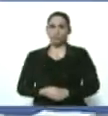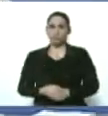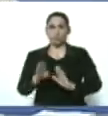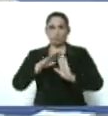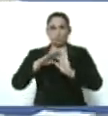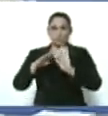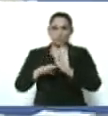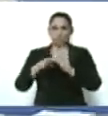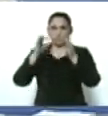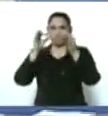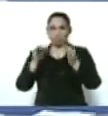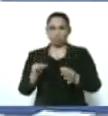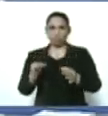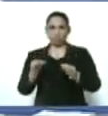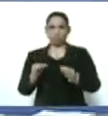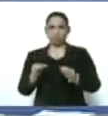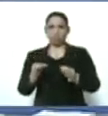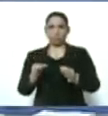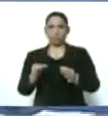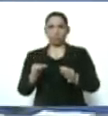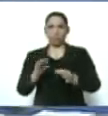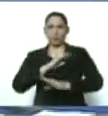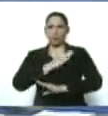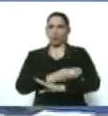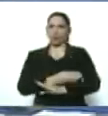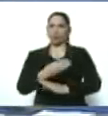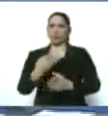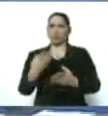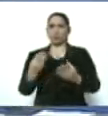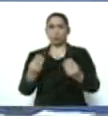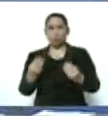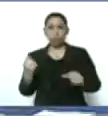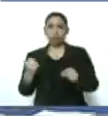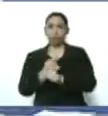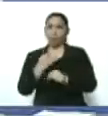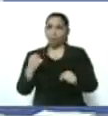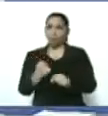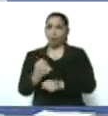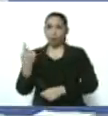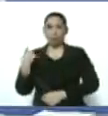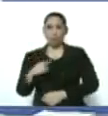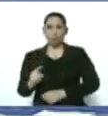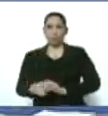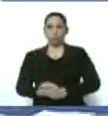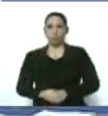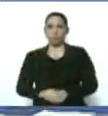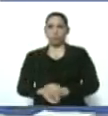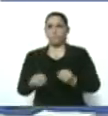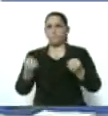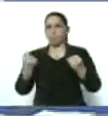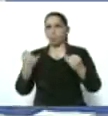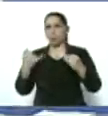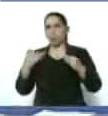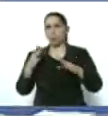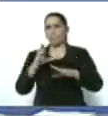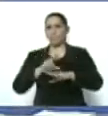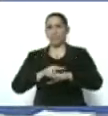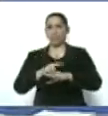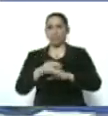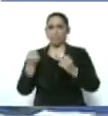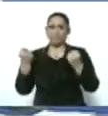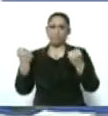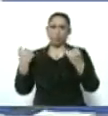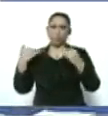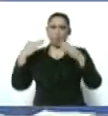protocolo estricto. Mucho trabajo tenemos de miles de médicos, de miles